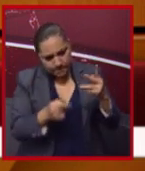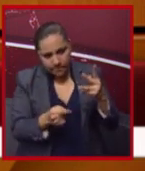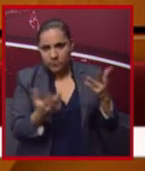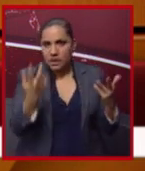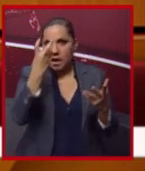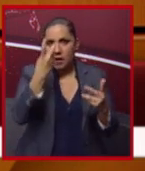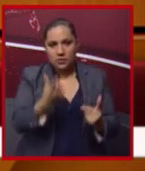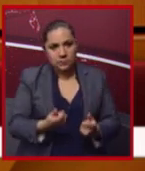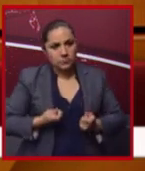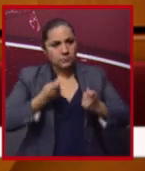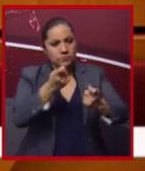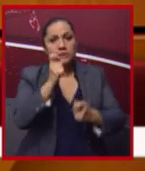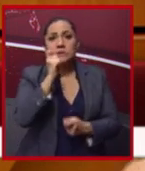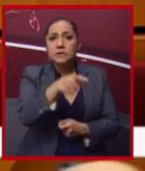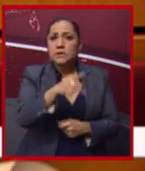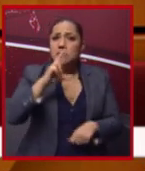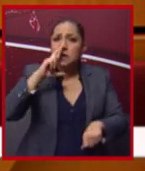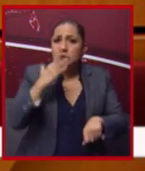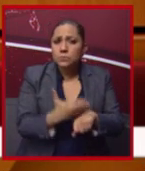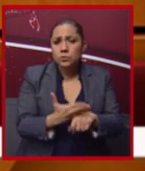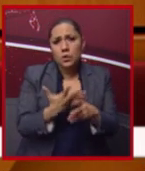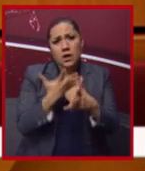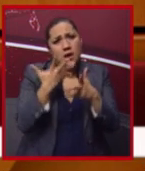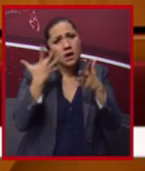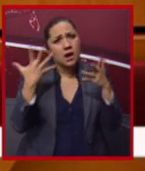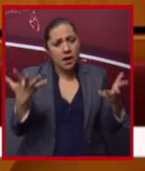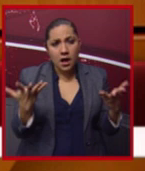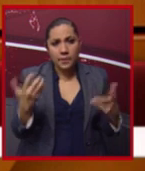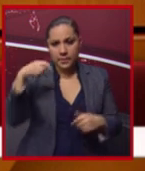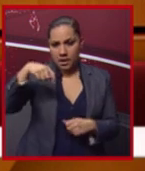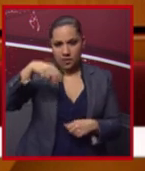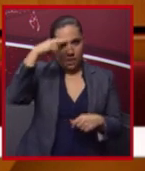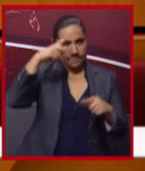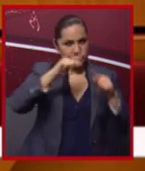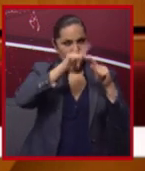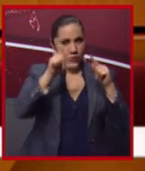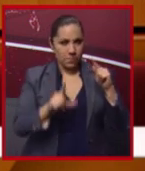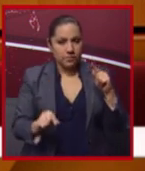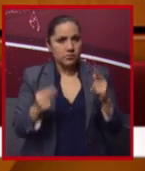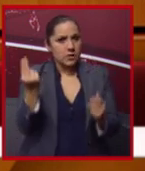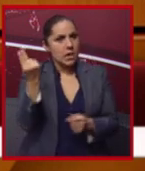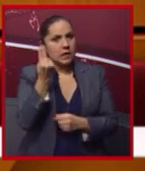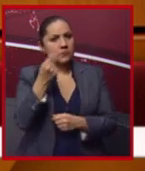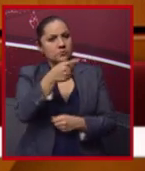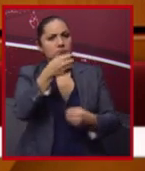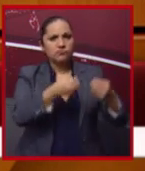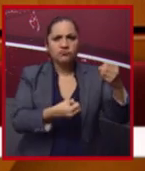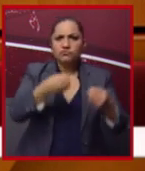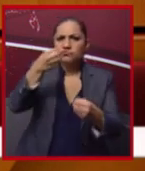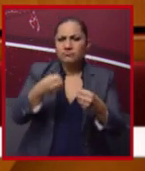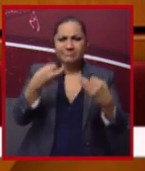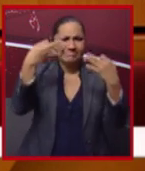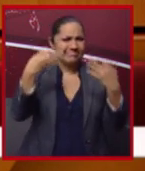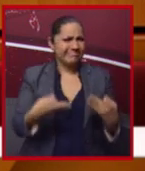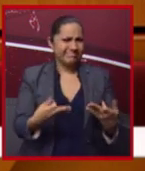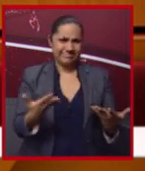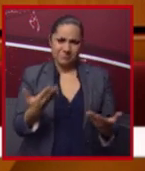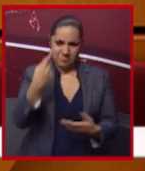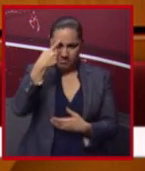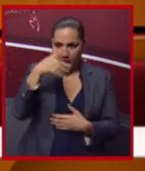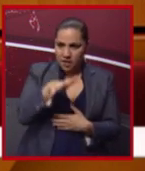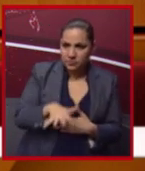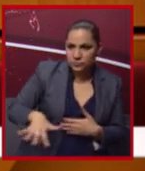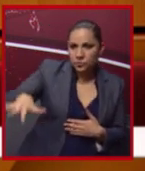merece, sino que exige ministras y ministros de la Suprema Corte de Justicia de nuestra nación que se encuentren a la altura